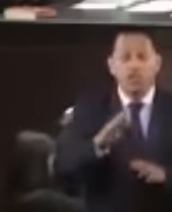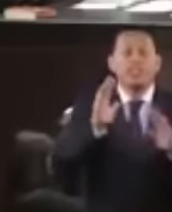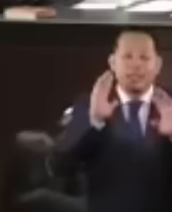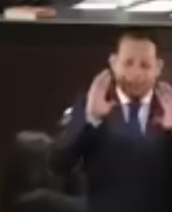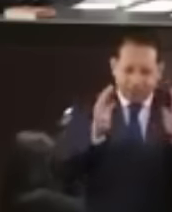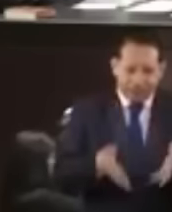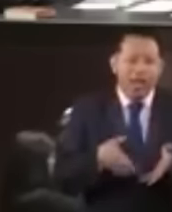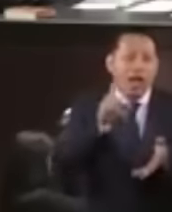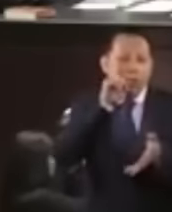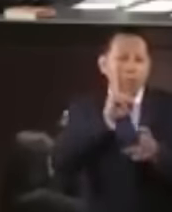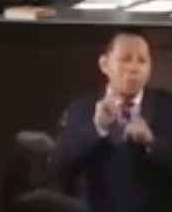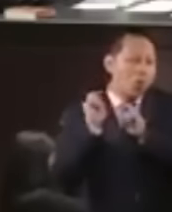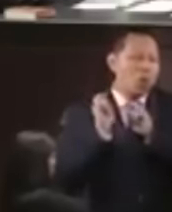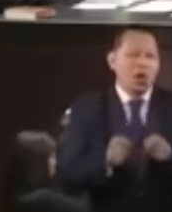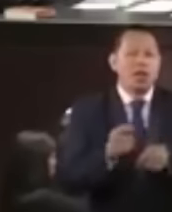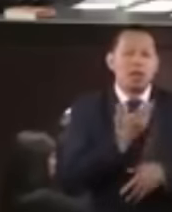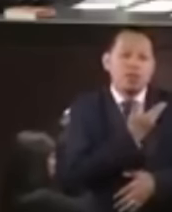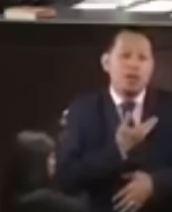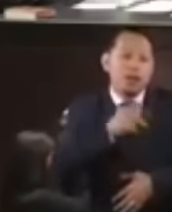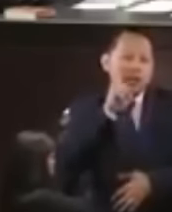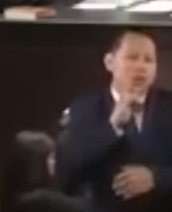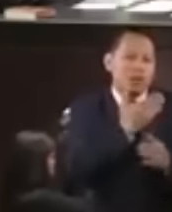la presidenta Claudia Sheinbaum Pardo.